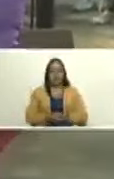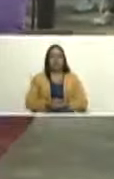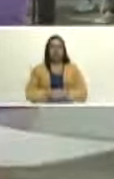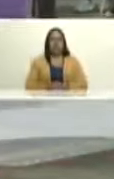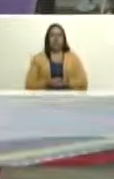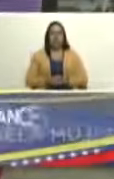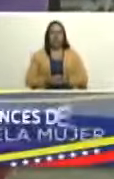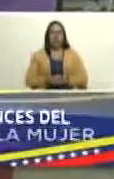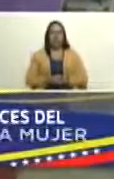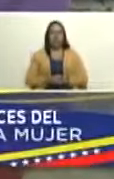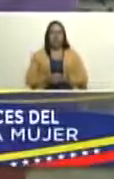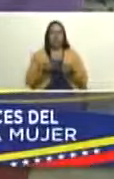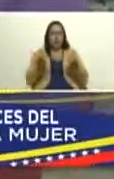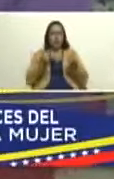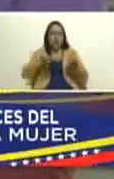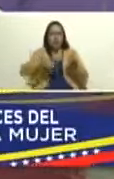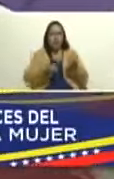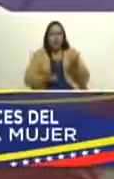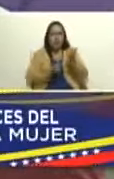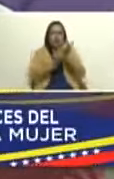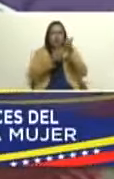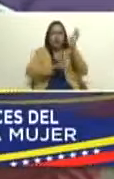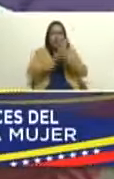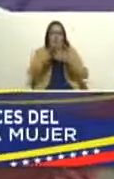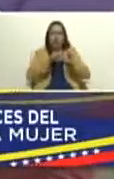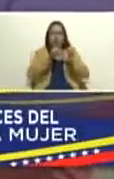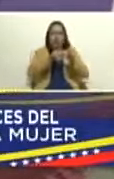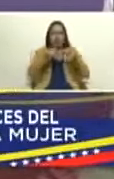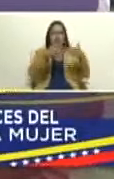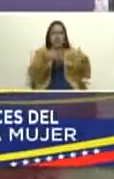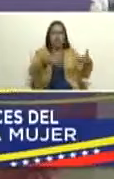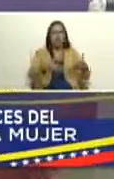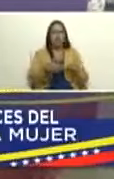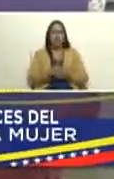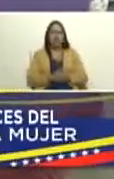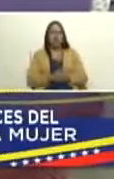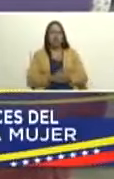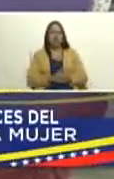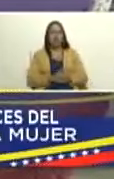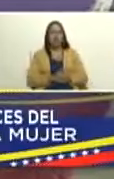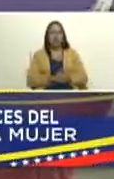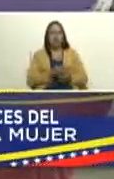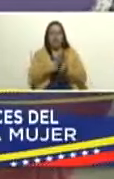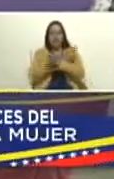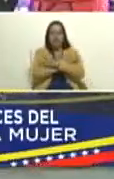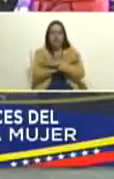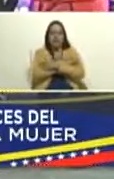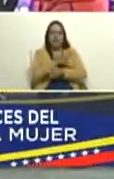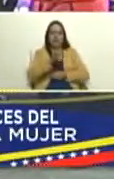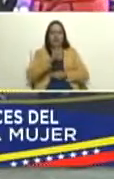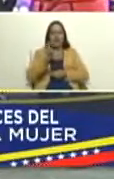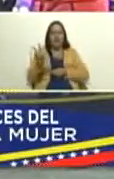Crédito para seguir avanzando, Carmen Zoraida. Te felicito. Por el Banco de Venezuela.